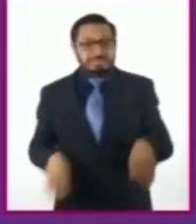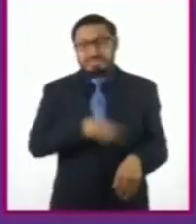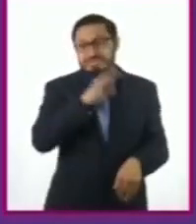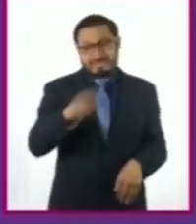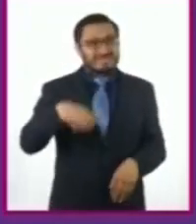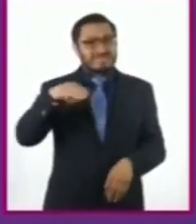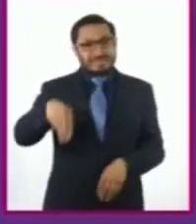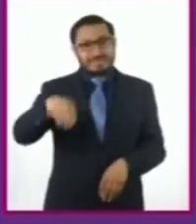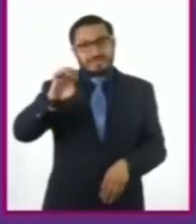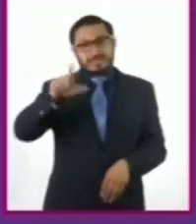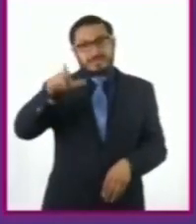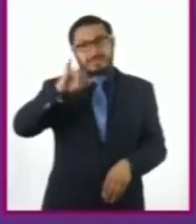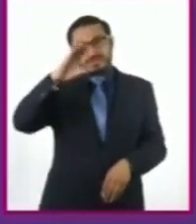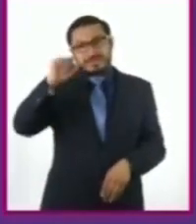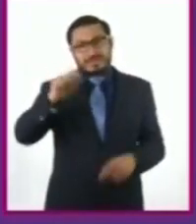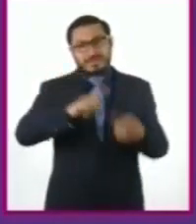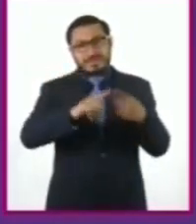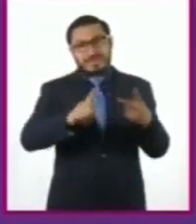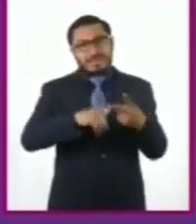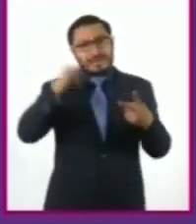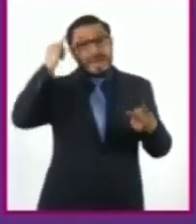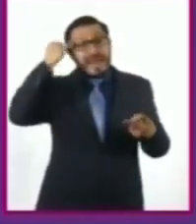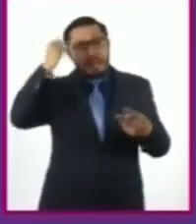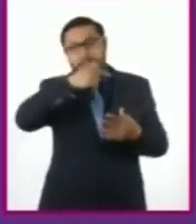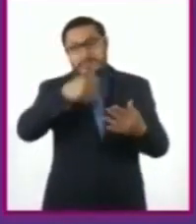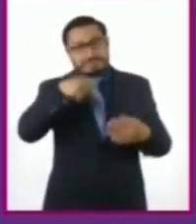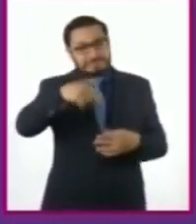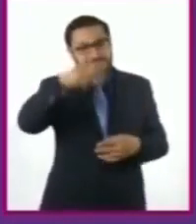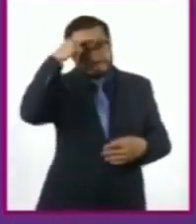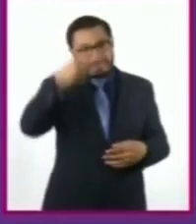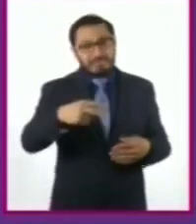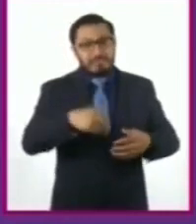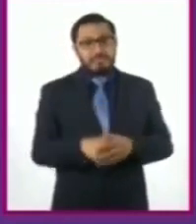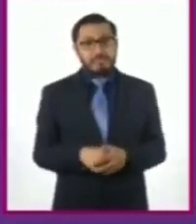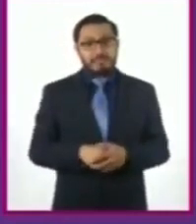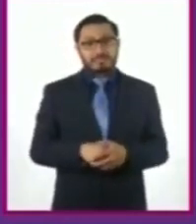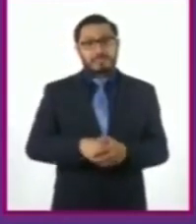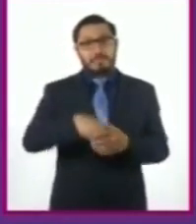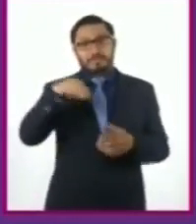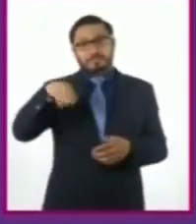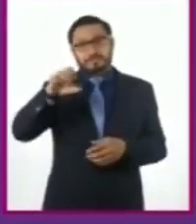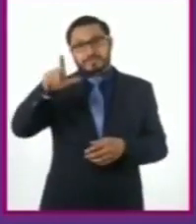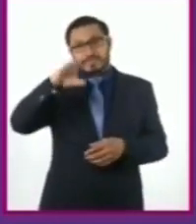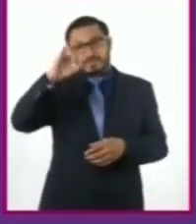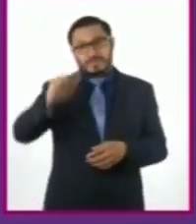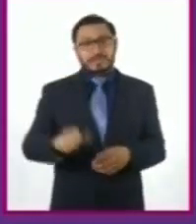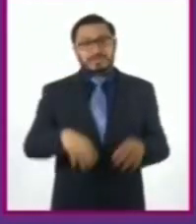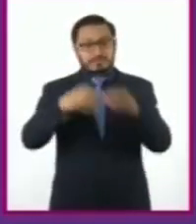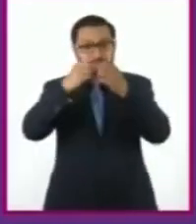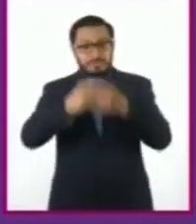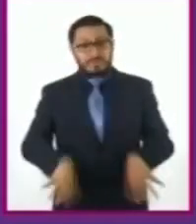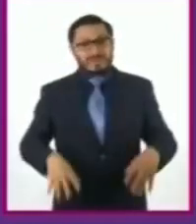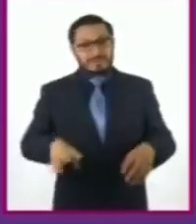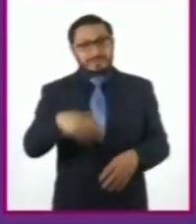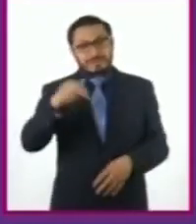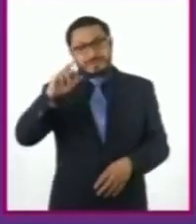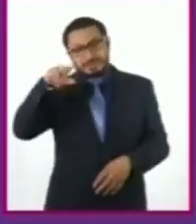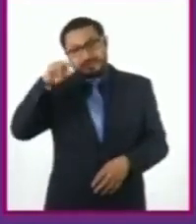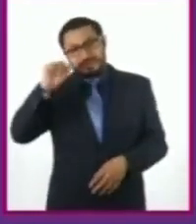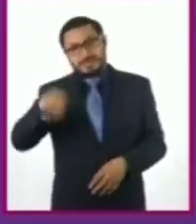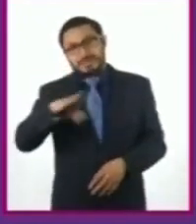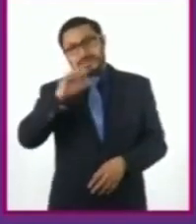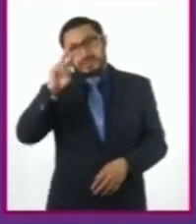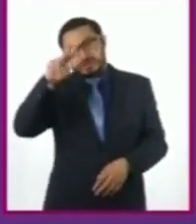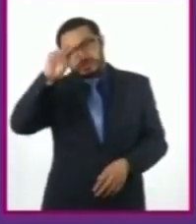mexicas, también entre los indios. Derrotados los mexicas, Hernán Cortés se abocó a la organización de los territorios